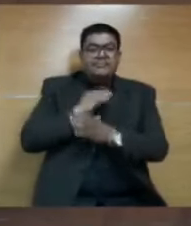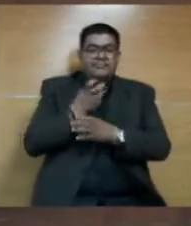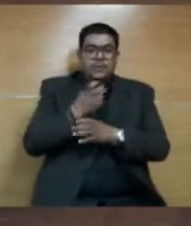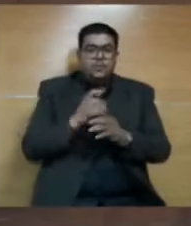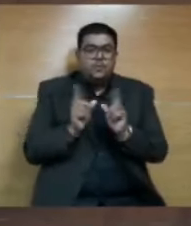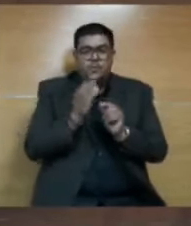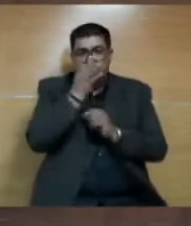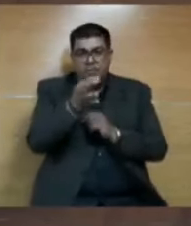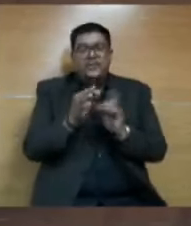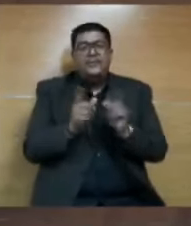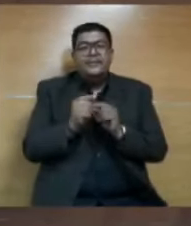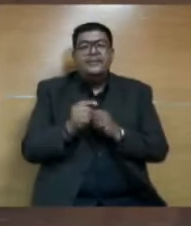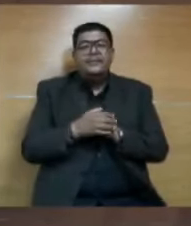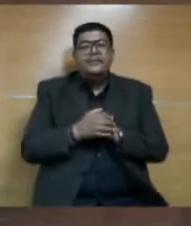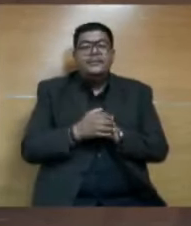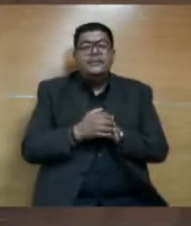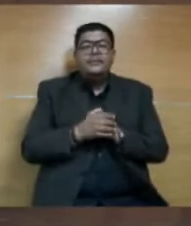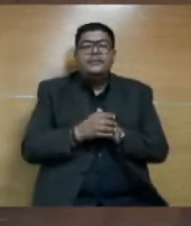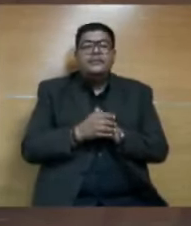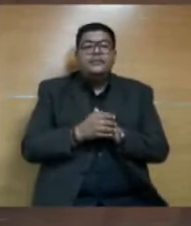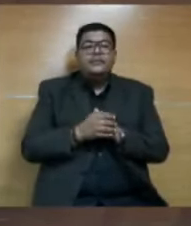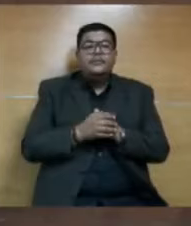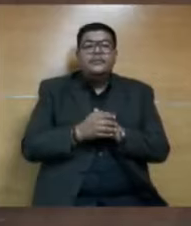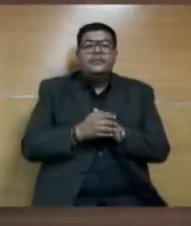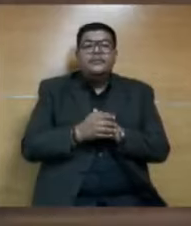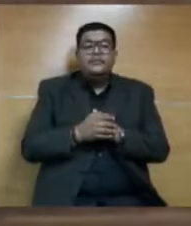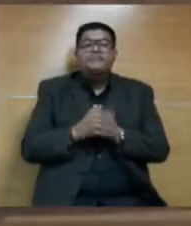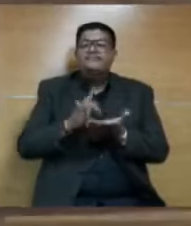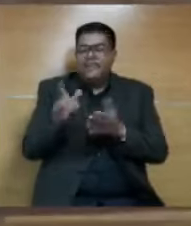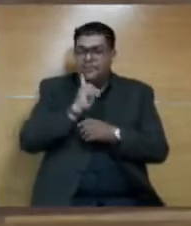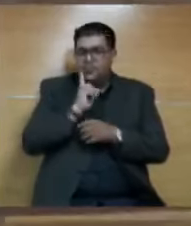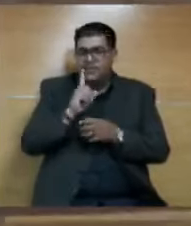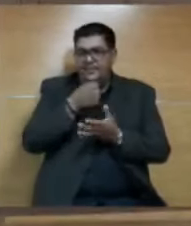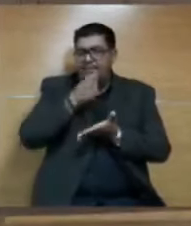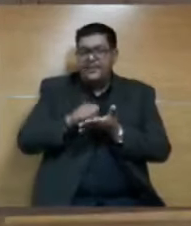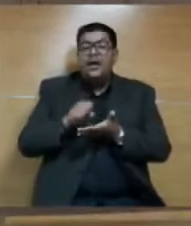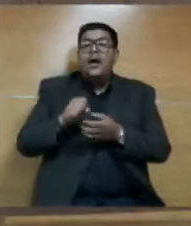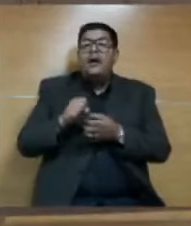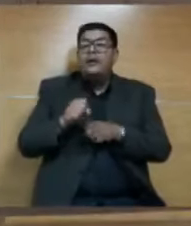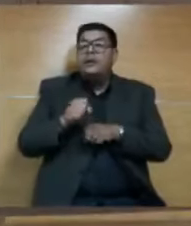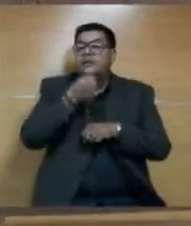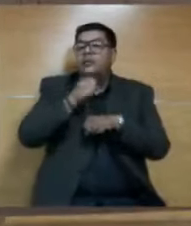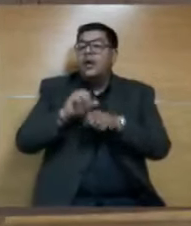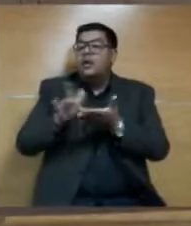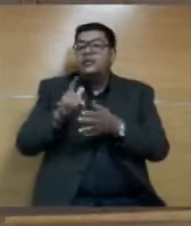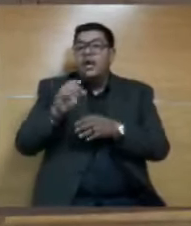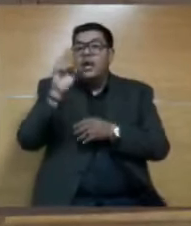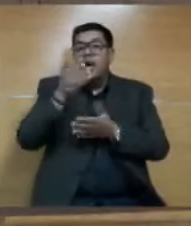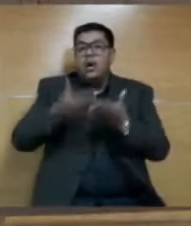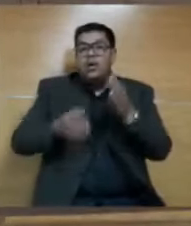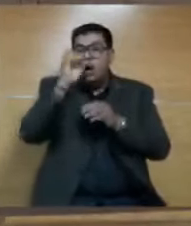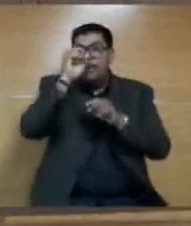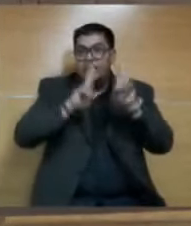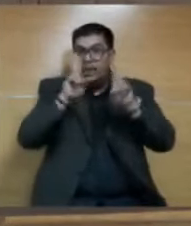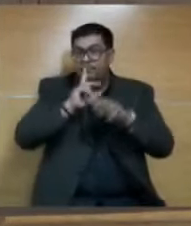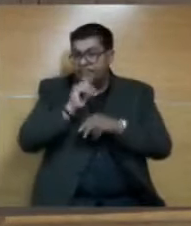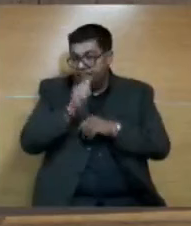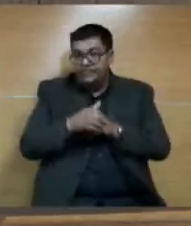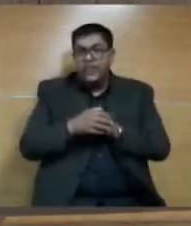omisión imputada. Es la cuenta, magistrada, magistrados. Gracias, secretaria. Magistrada y magistrado, está a nuestra consideración los asuntos de la cuenta. ¿Alguna intervención?